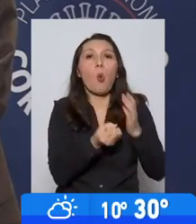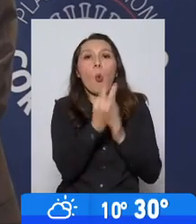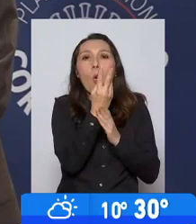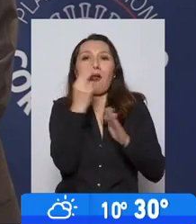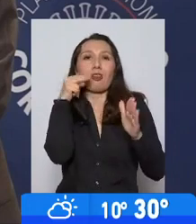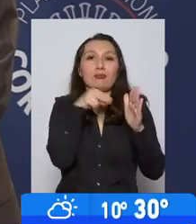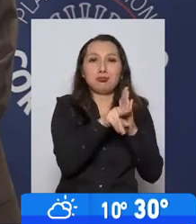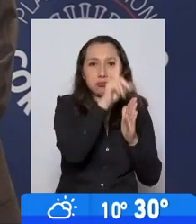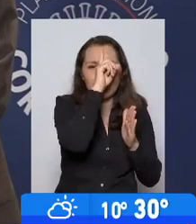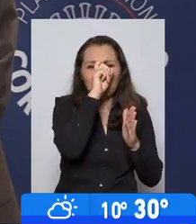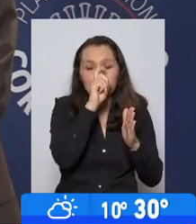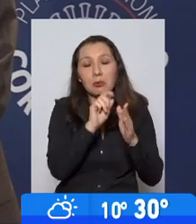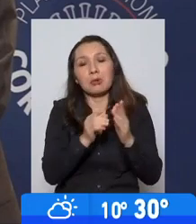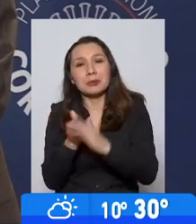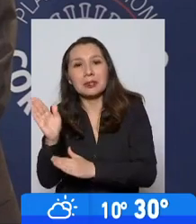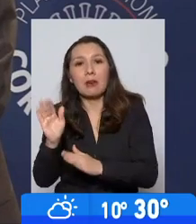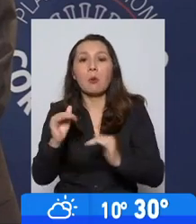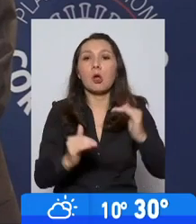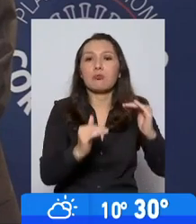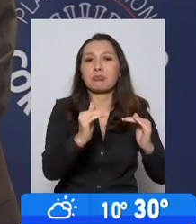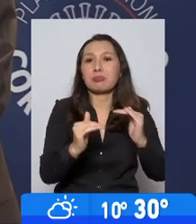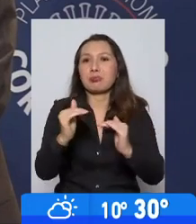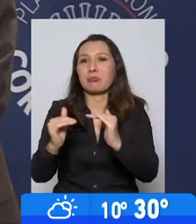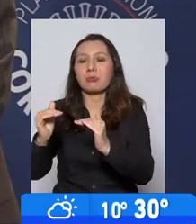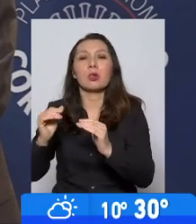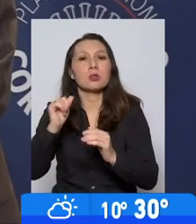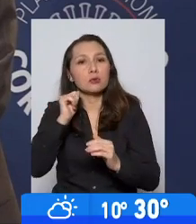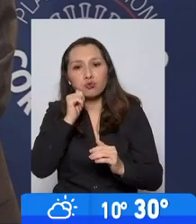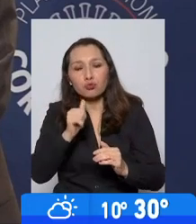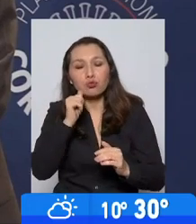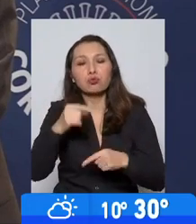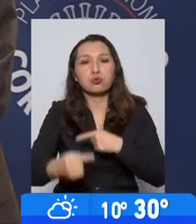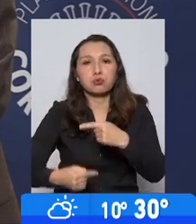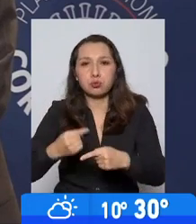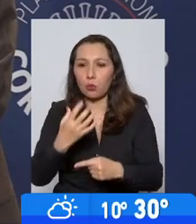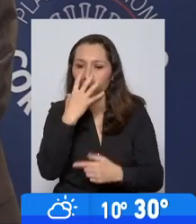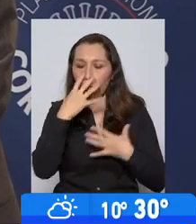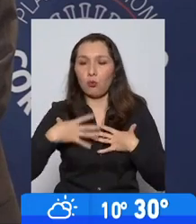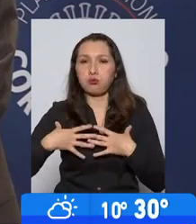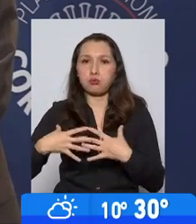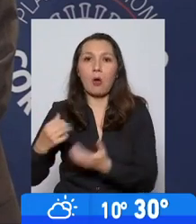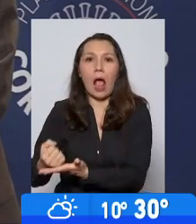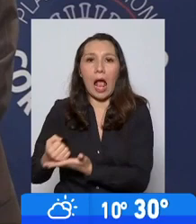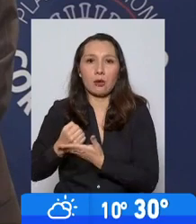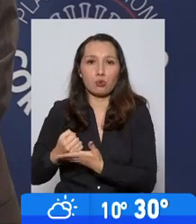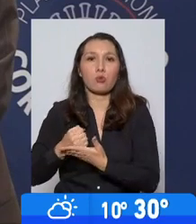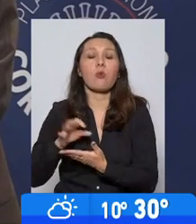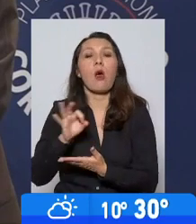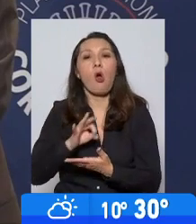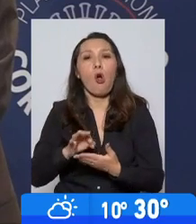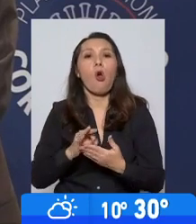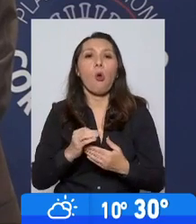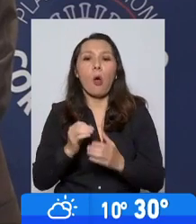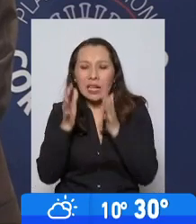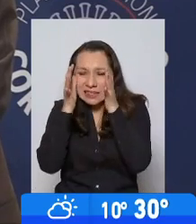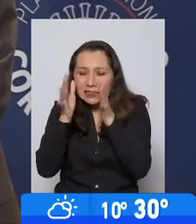lo que mantiene estable el número de pacientes en ventilación mecánica o en tratamiento